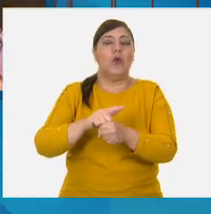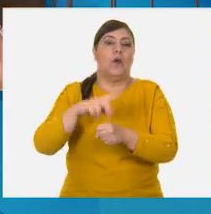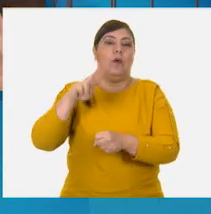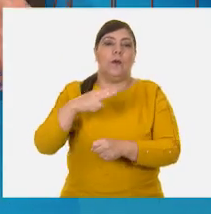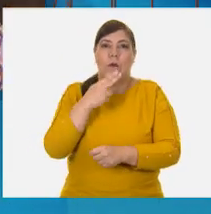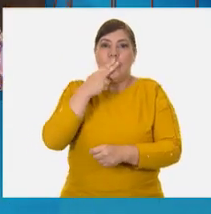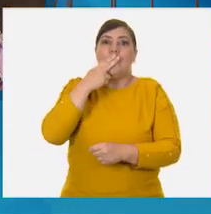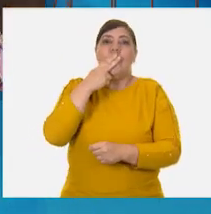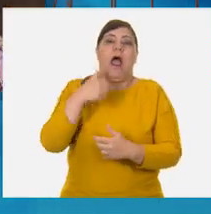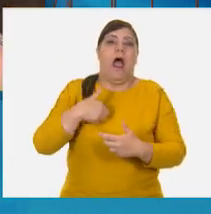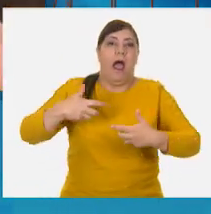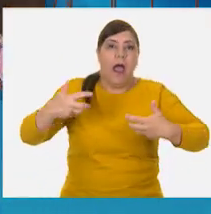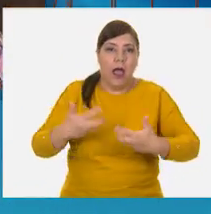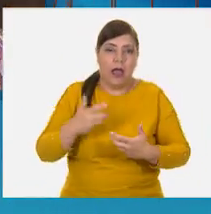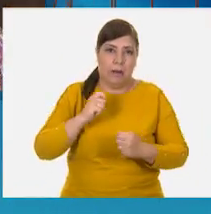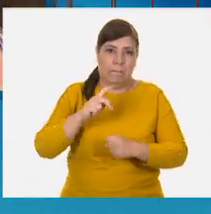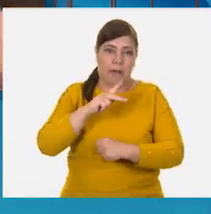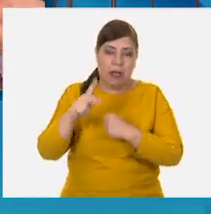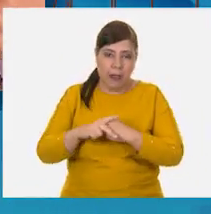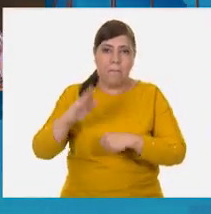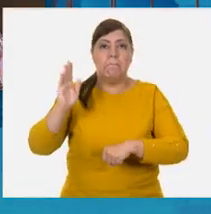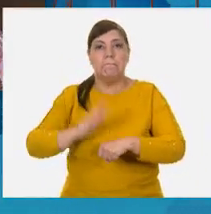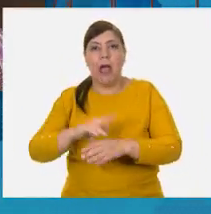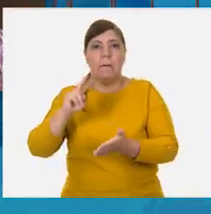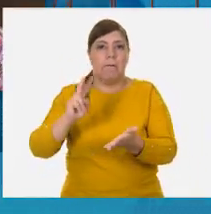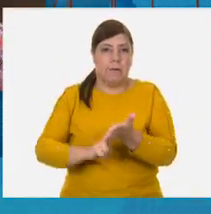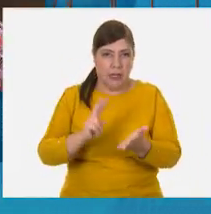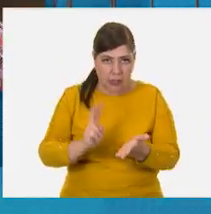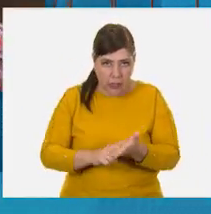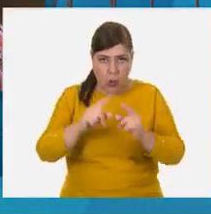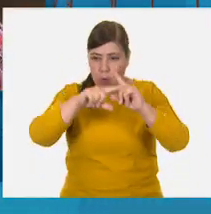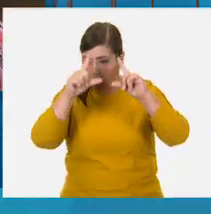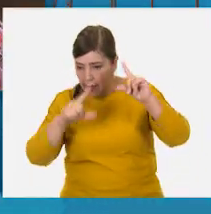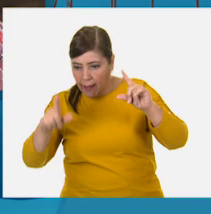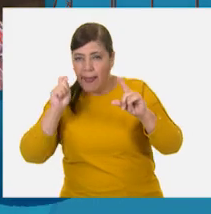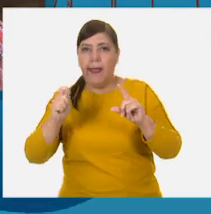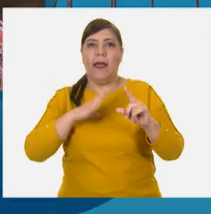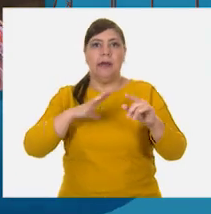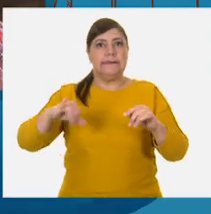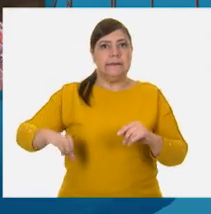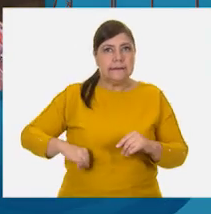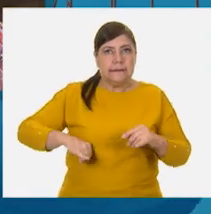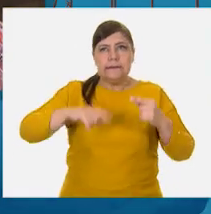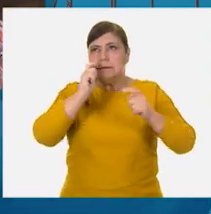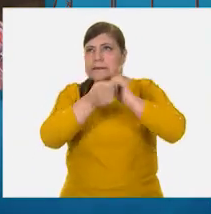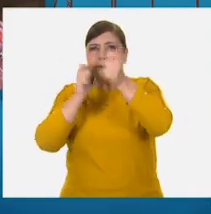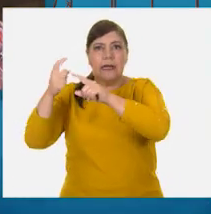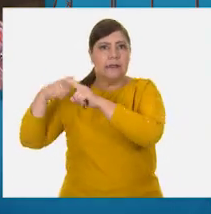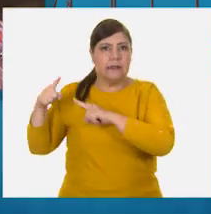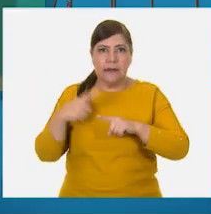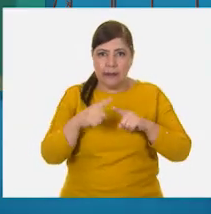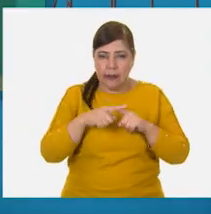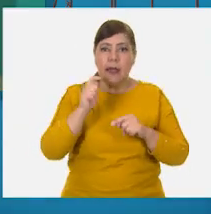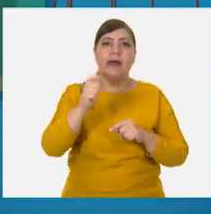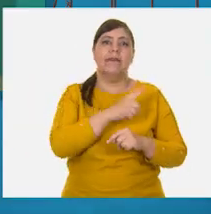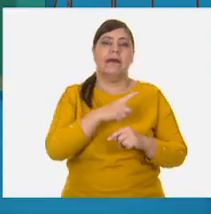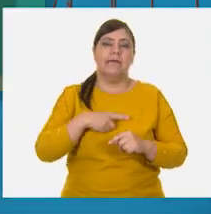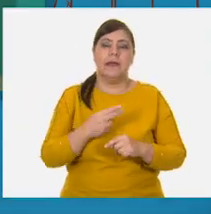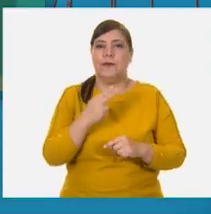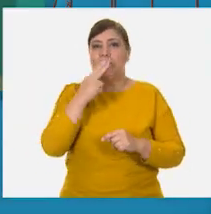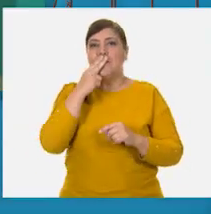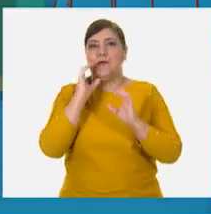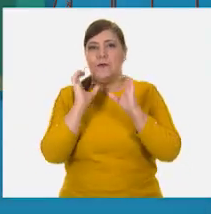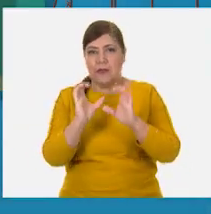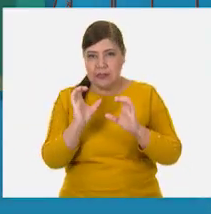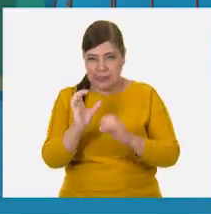nos hace un país mucho más rico, mucho más interesante, que sin duda tenemos que cuidar